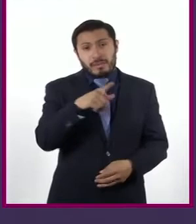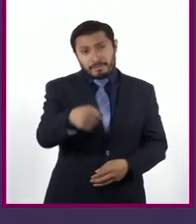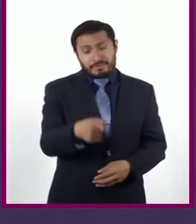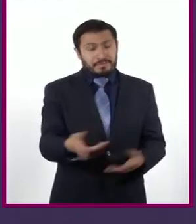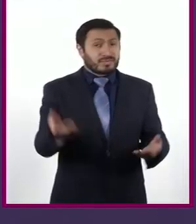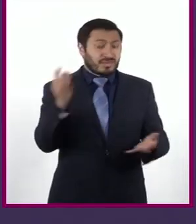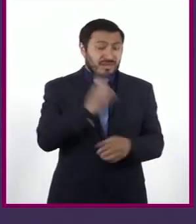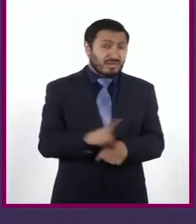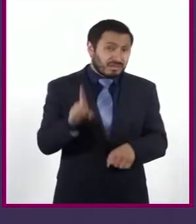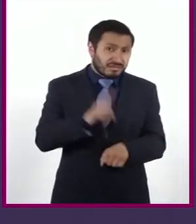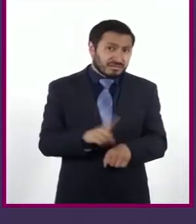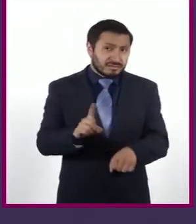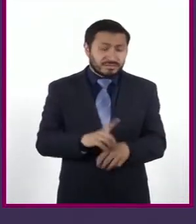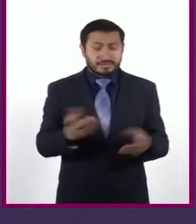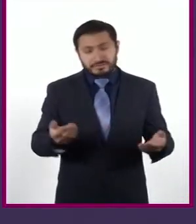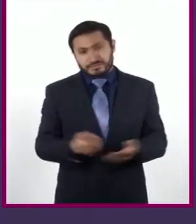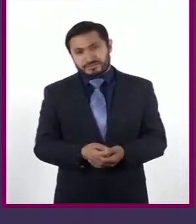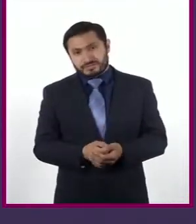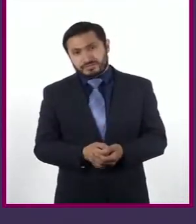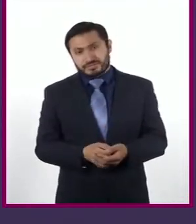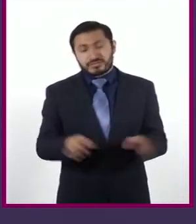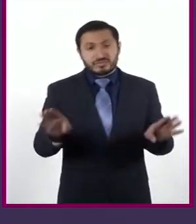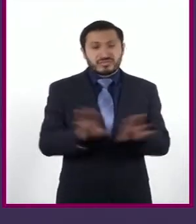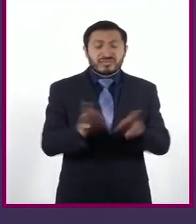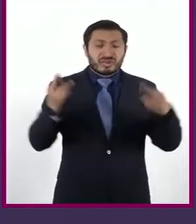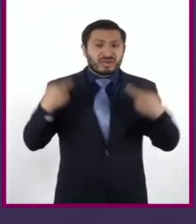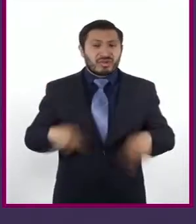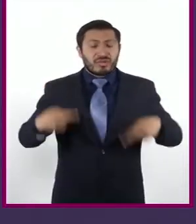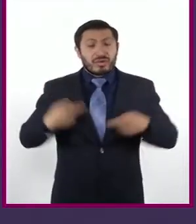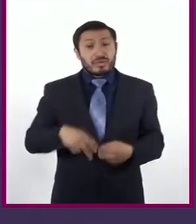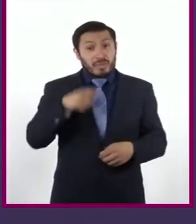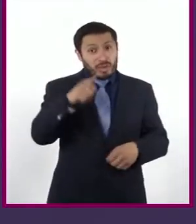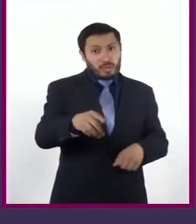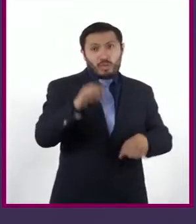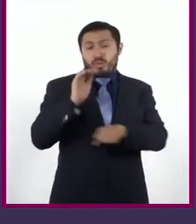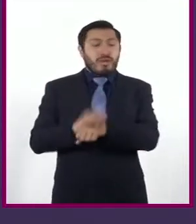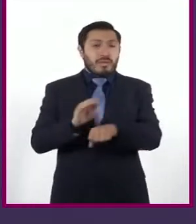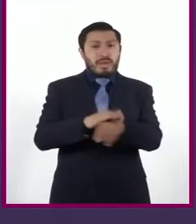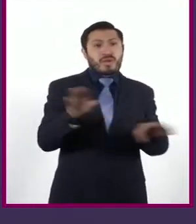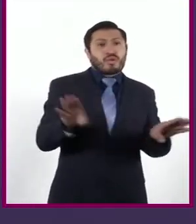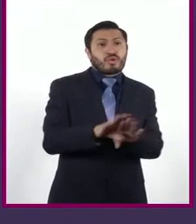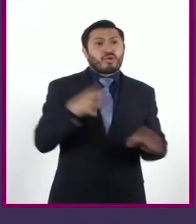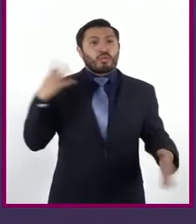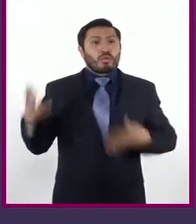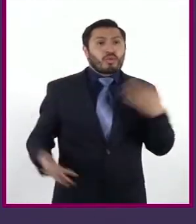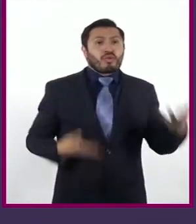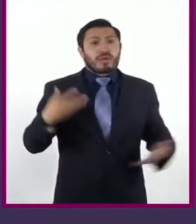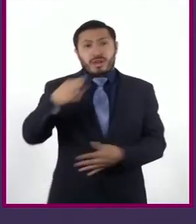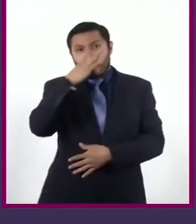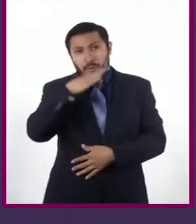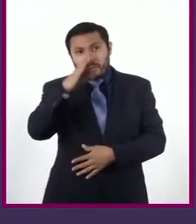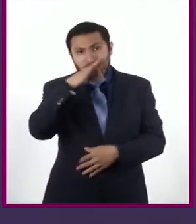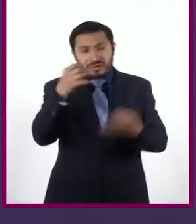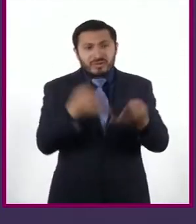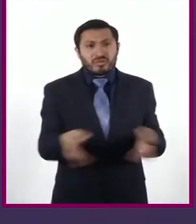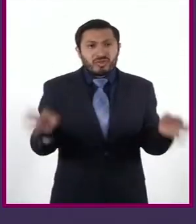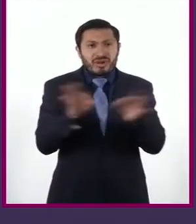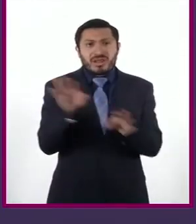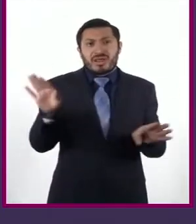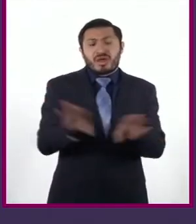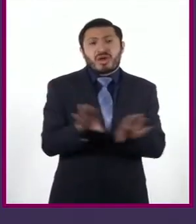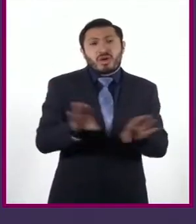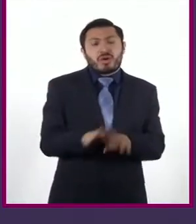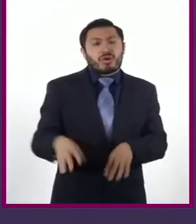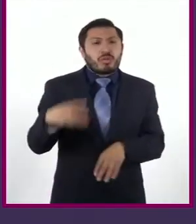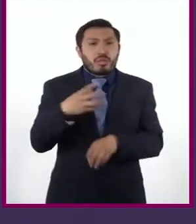cenas cada día? ¿Cómo se visten tú y tus amigos? ¿Cómo celebran las fiestas importantes? ¿Cómo te curas cuando